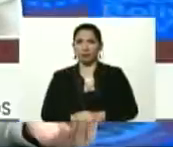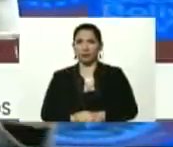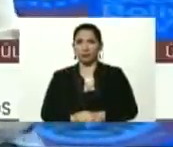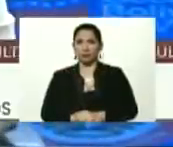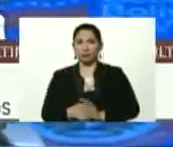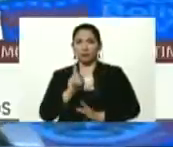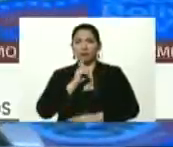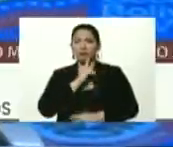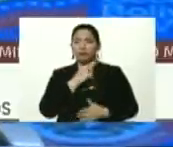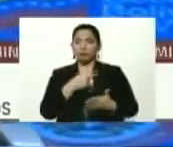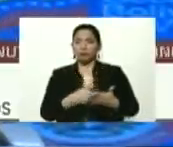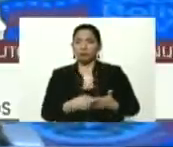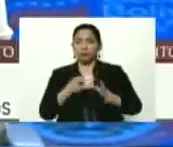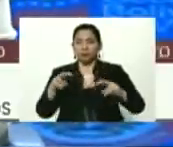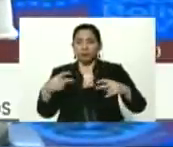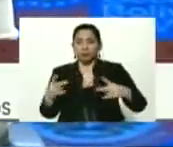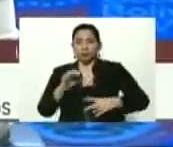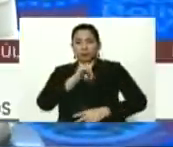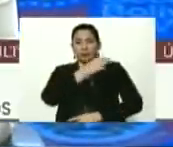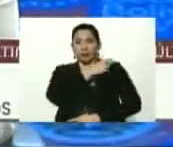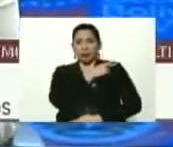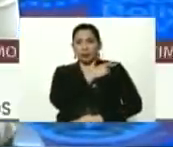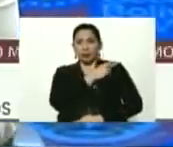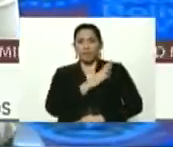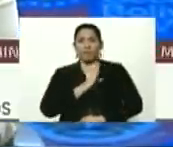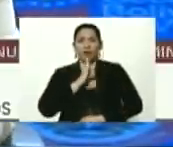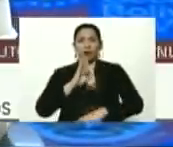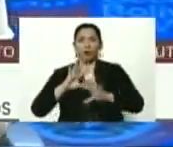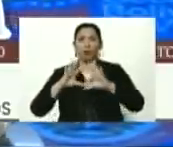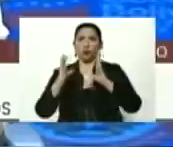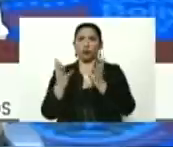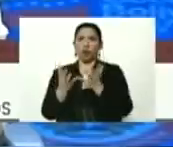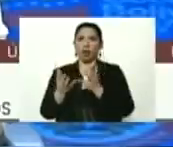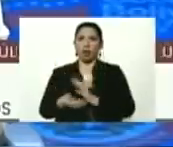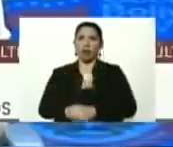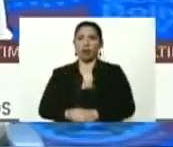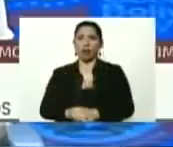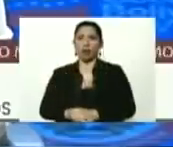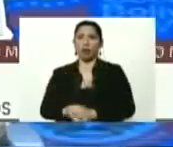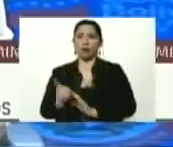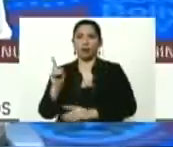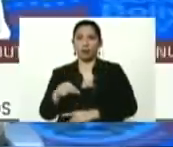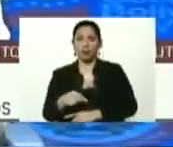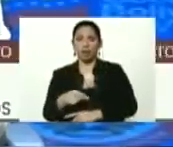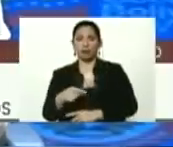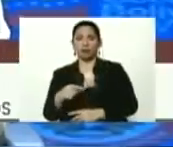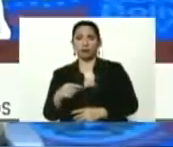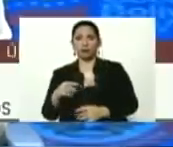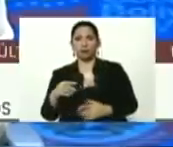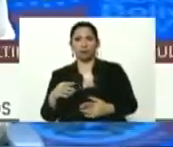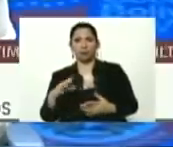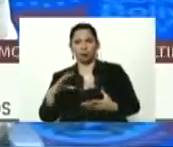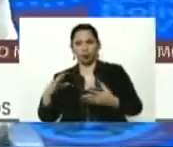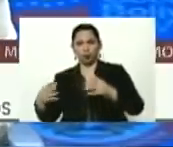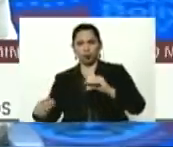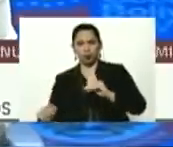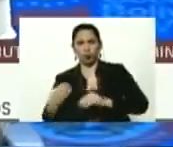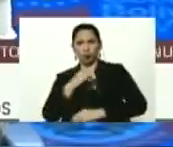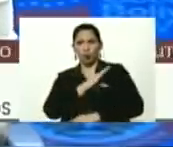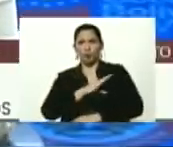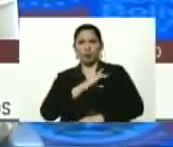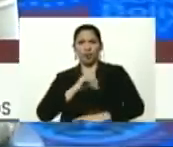nombra un nuevo director del Banco Mundial, que a su vez pasa a formar parte del comité